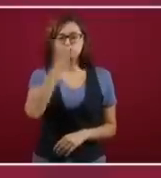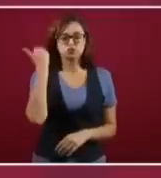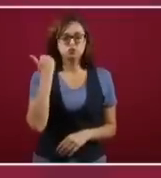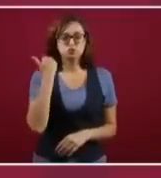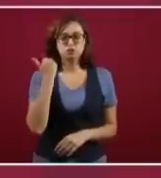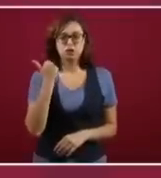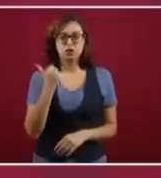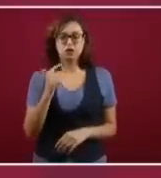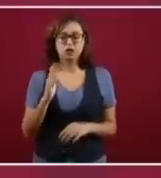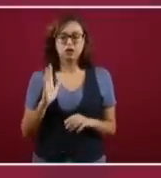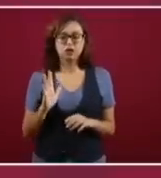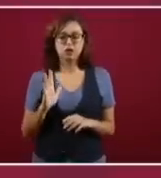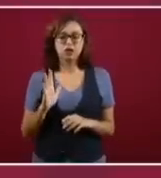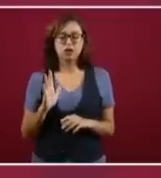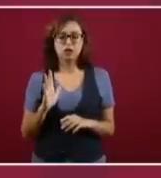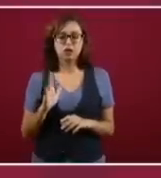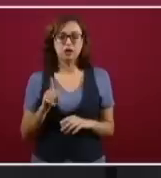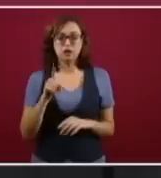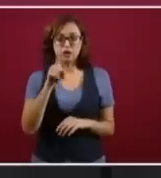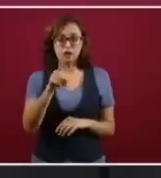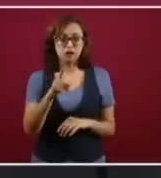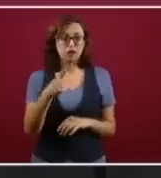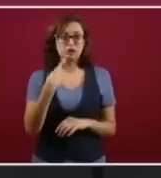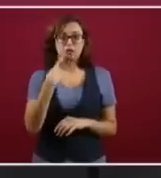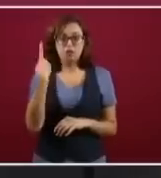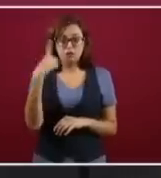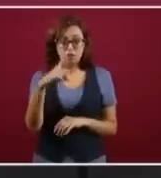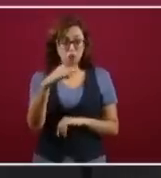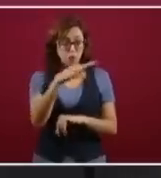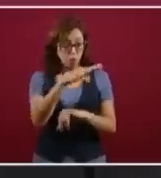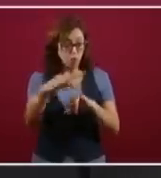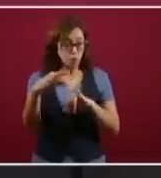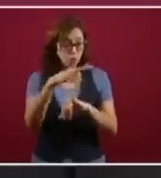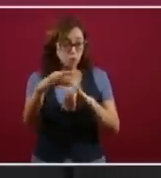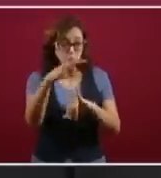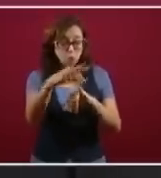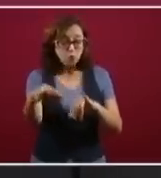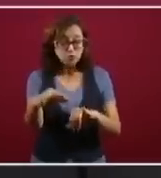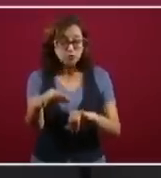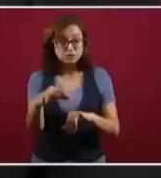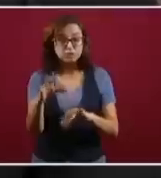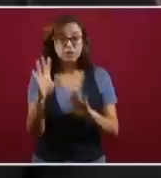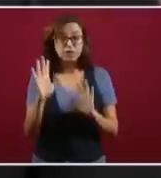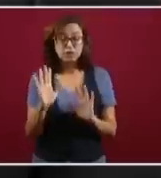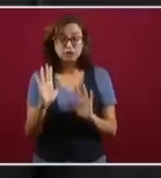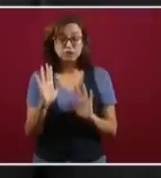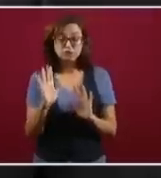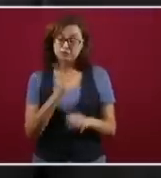esta sea la última instancia, pero si lo es,